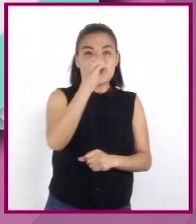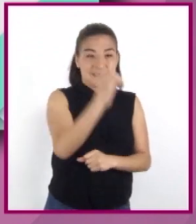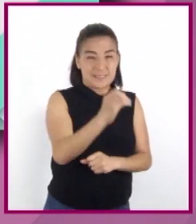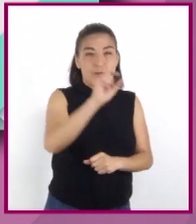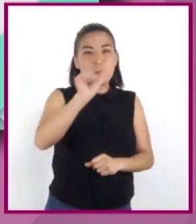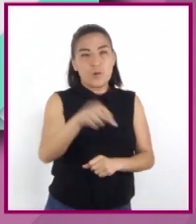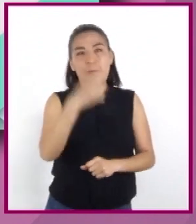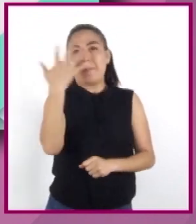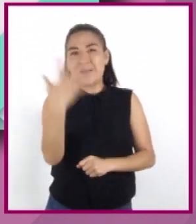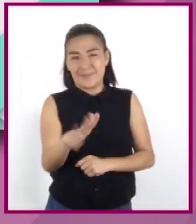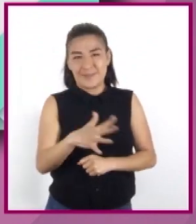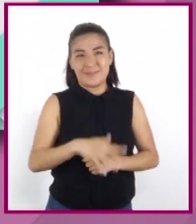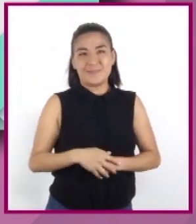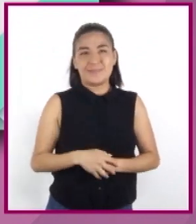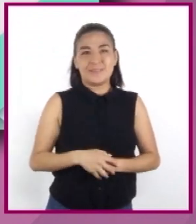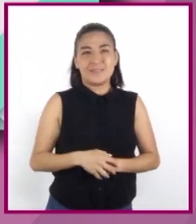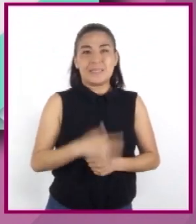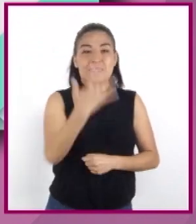0,10,